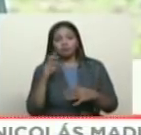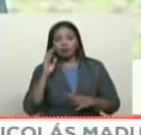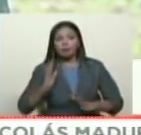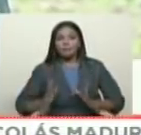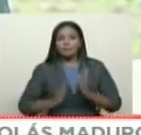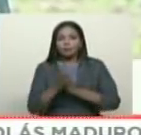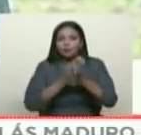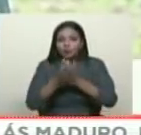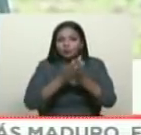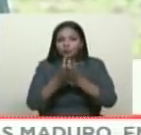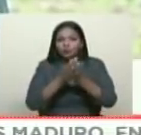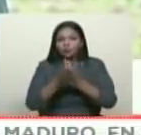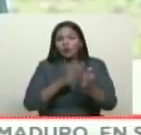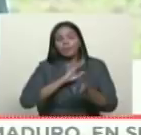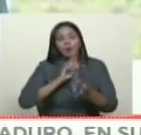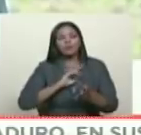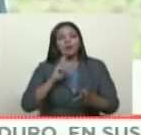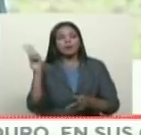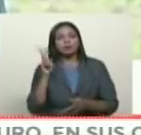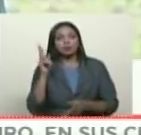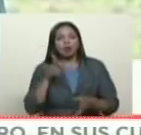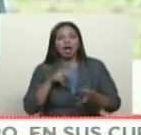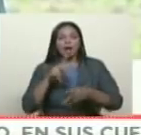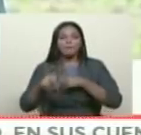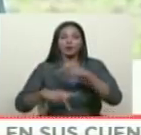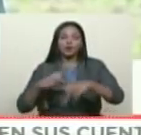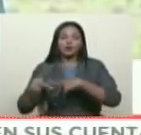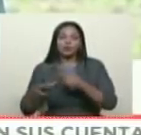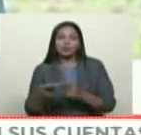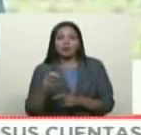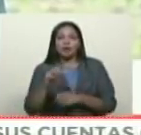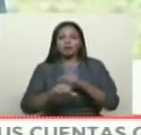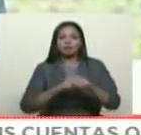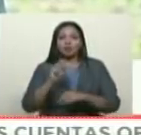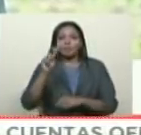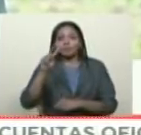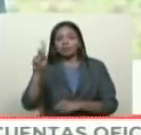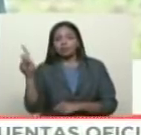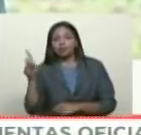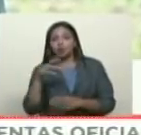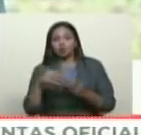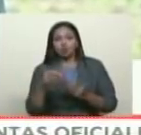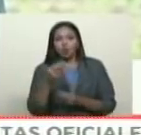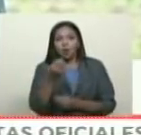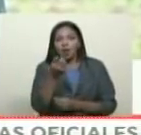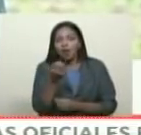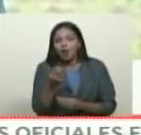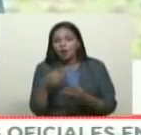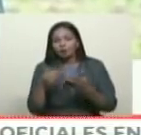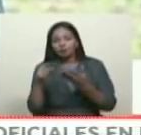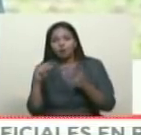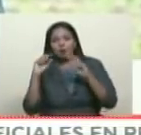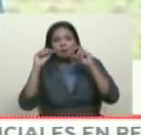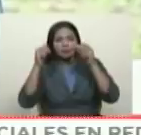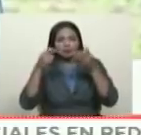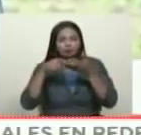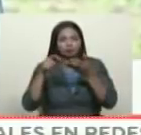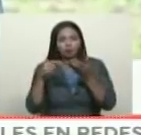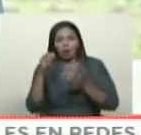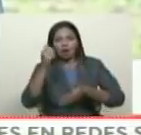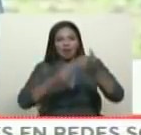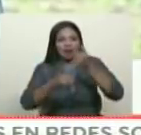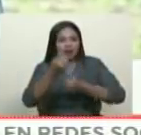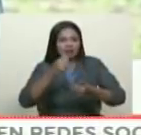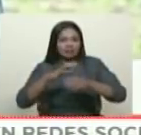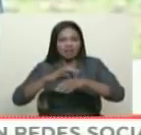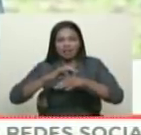insurgiendo la Venezuela productiva del siglo XXI. Ahí vamos a producir todo el arroz, todo el maíz, toda la soya, toda la leche, toda